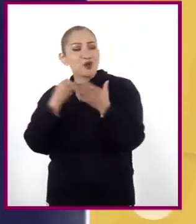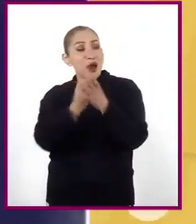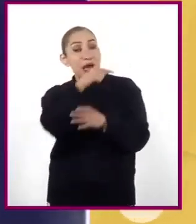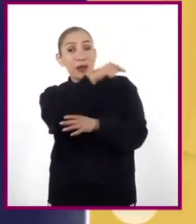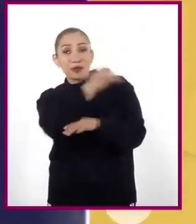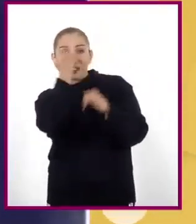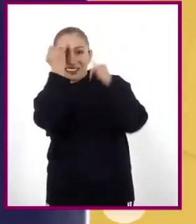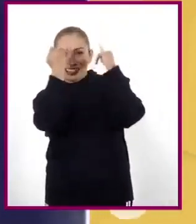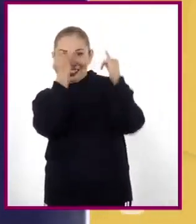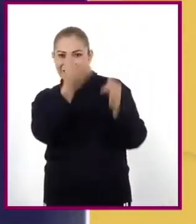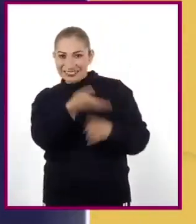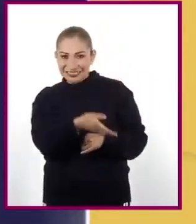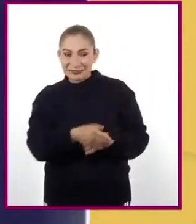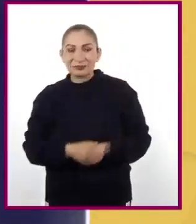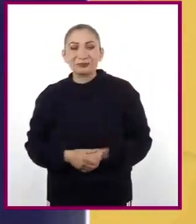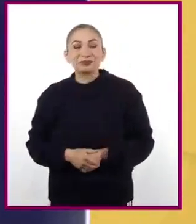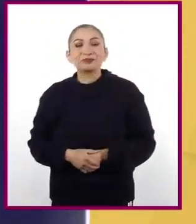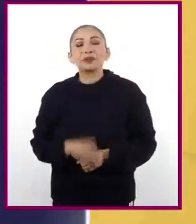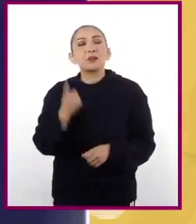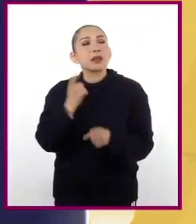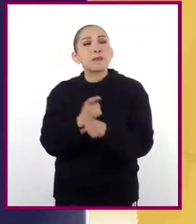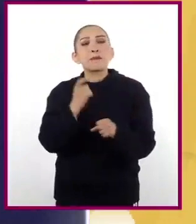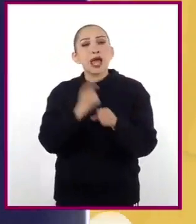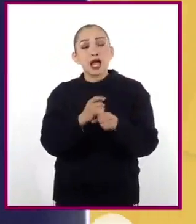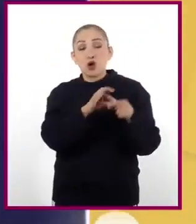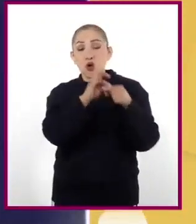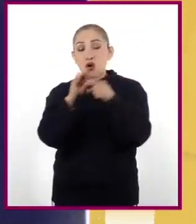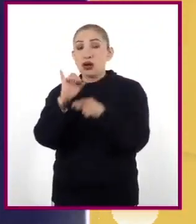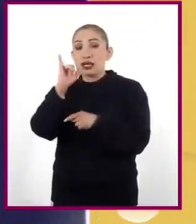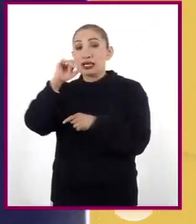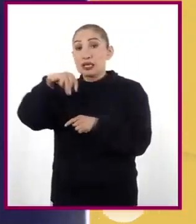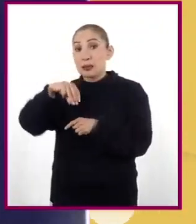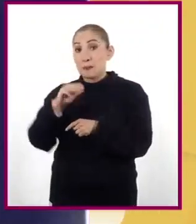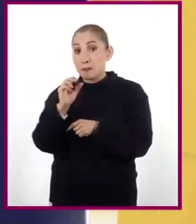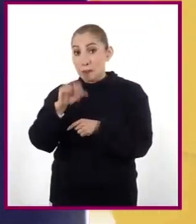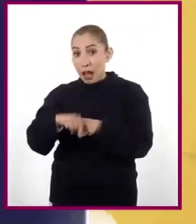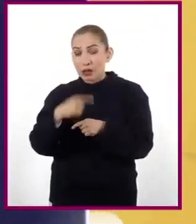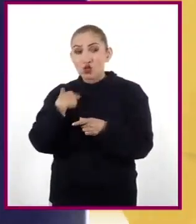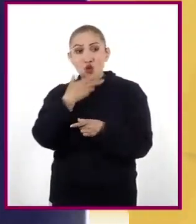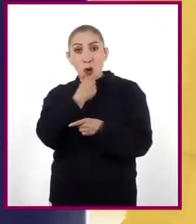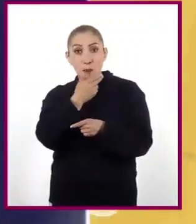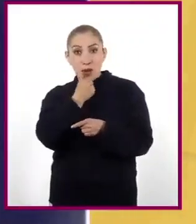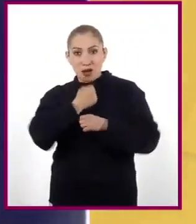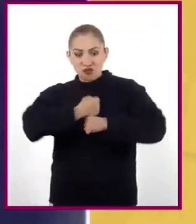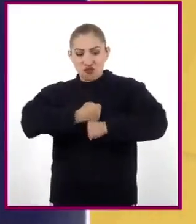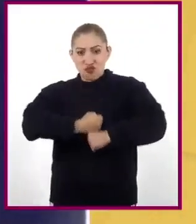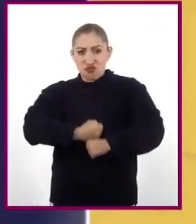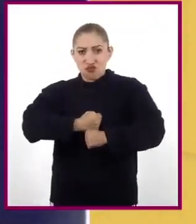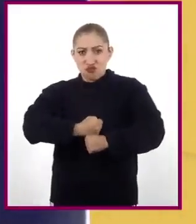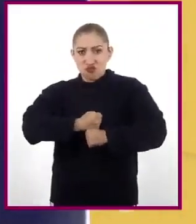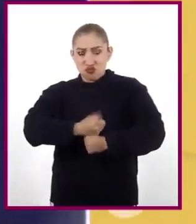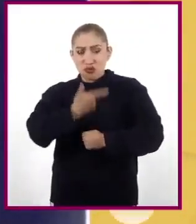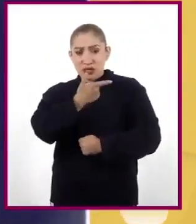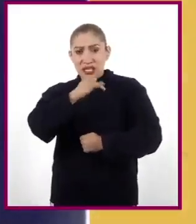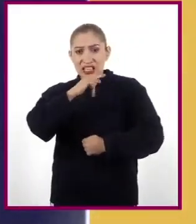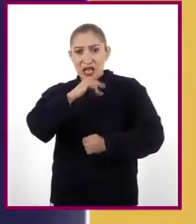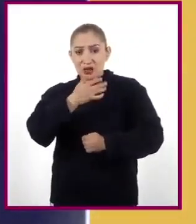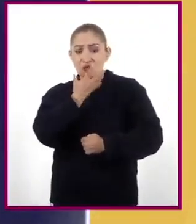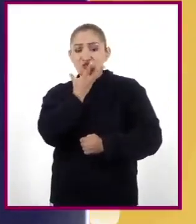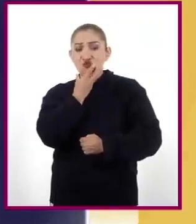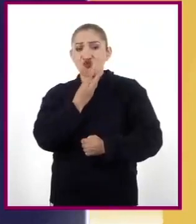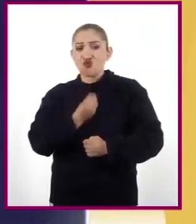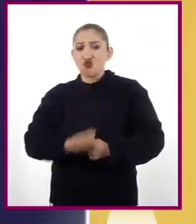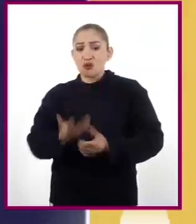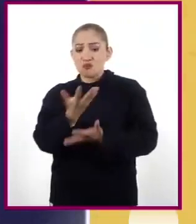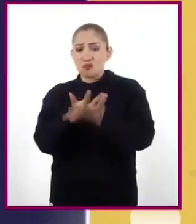nuevos inventos. Primero llevaron el imán, un gitano corpulento de barba montaraz